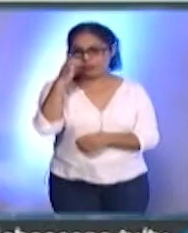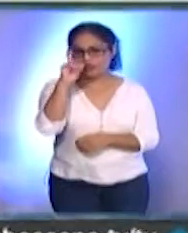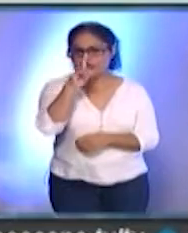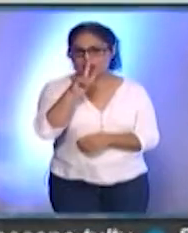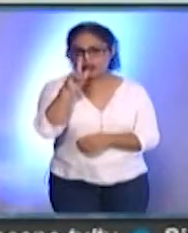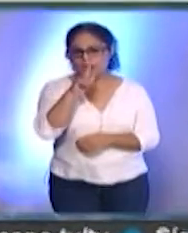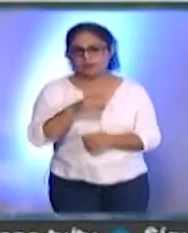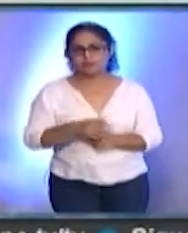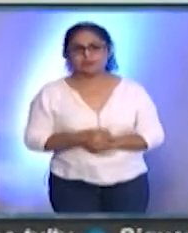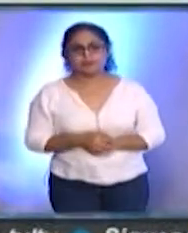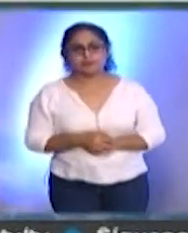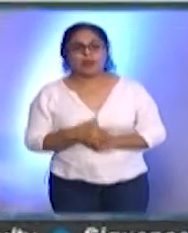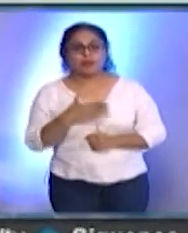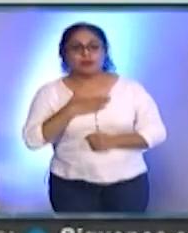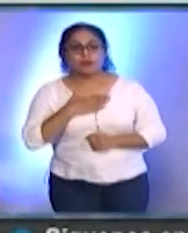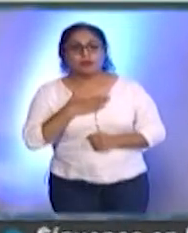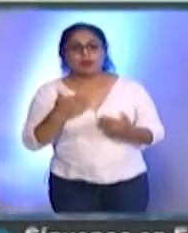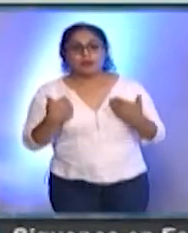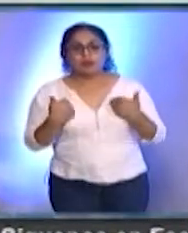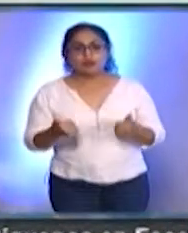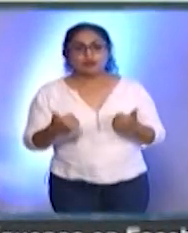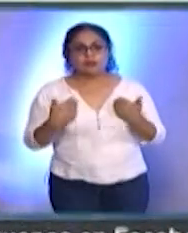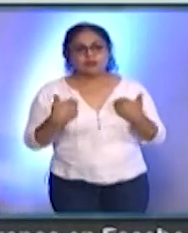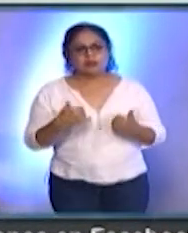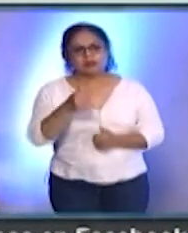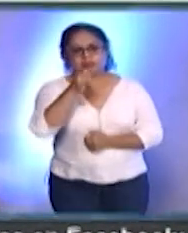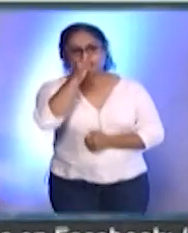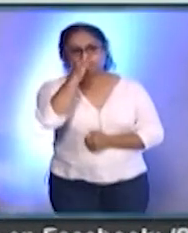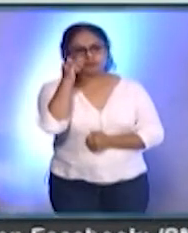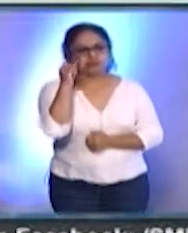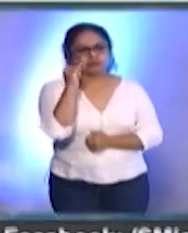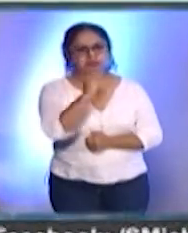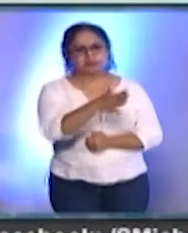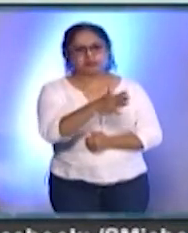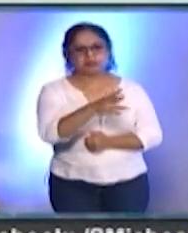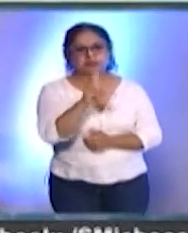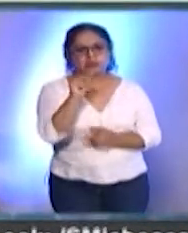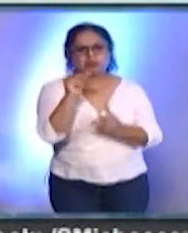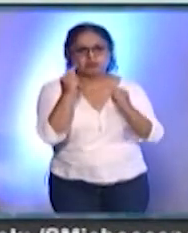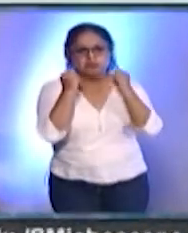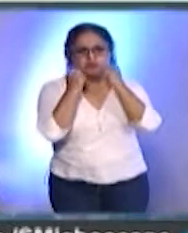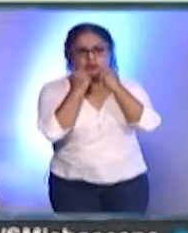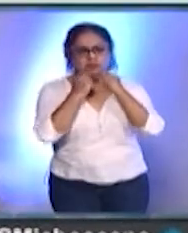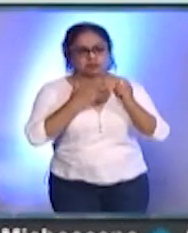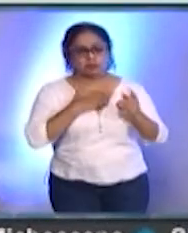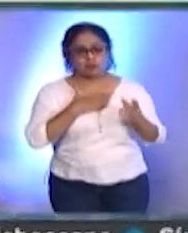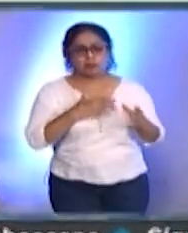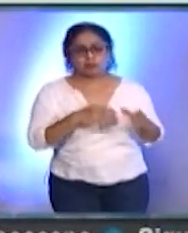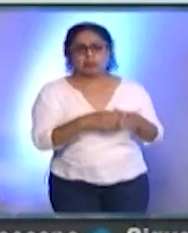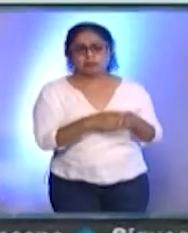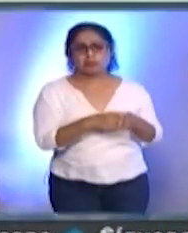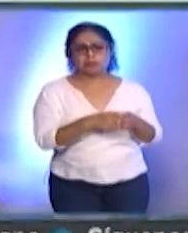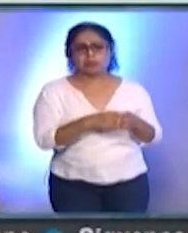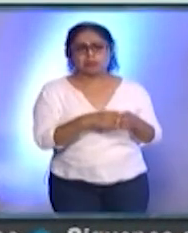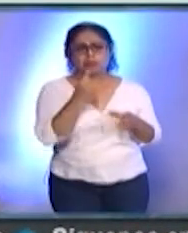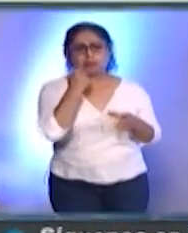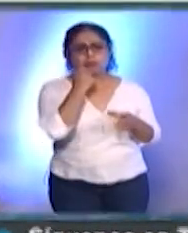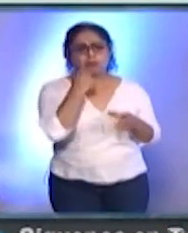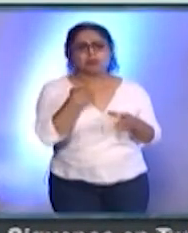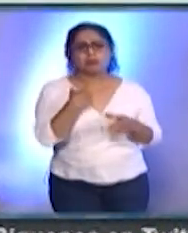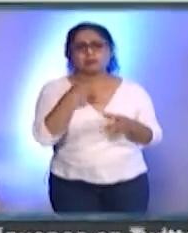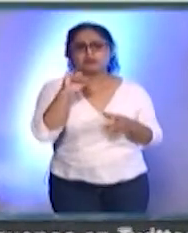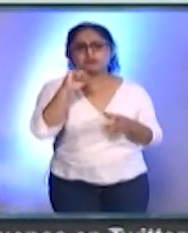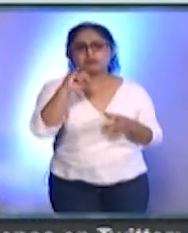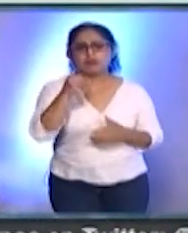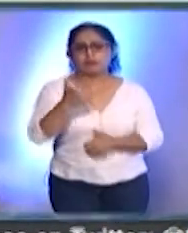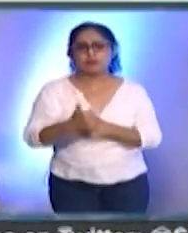vas entendiendo que te tienes que decirles que no por el hecho que vengas de una comunidad, no merezcas participar y estar en esas